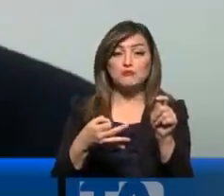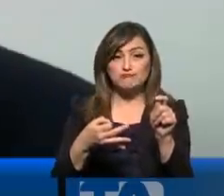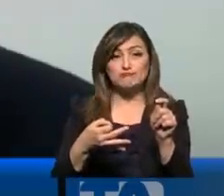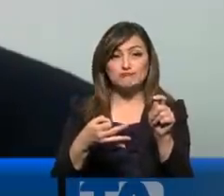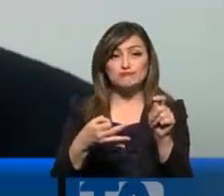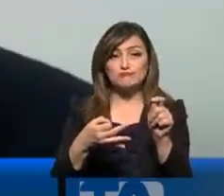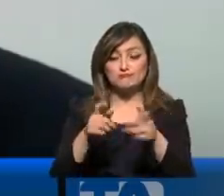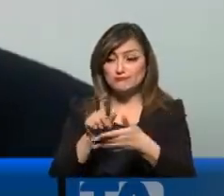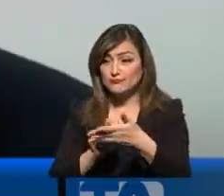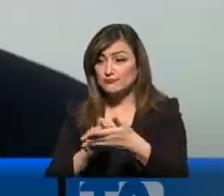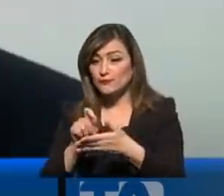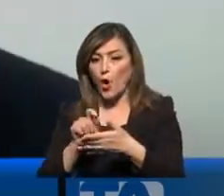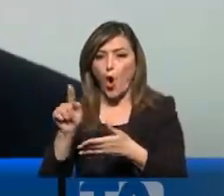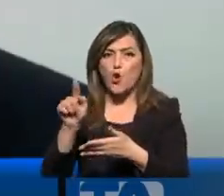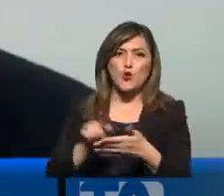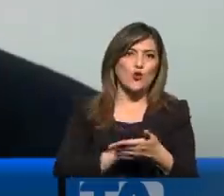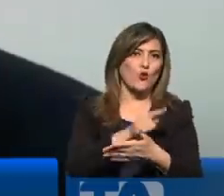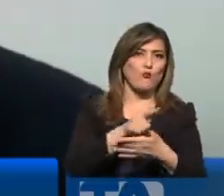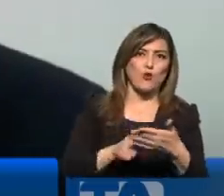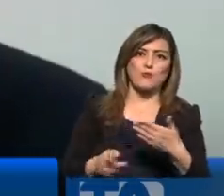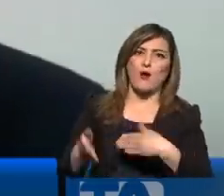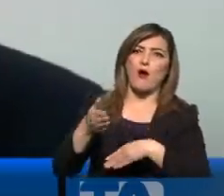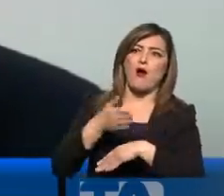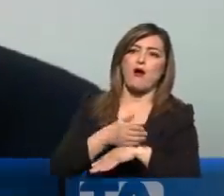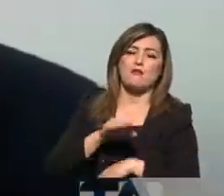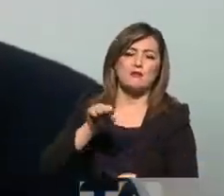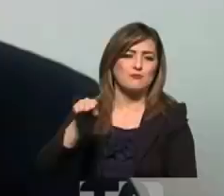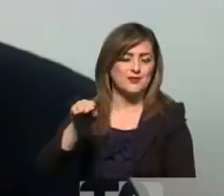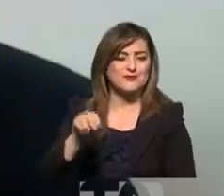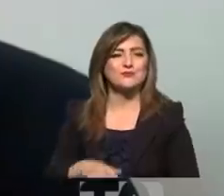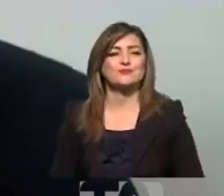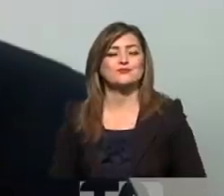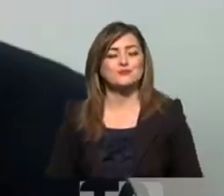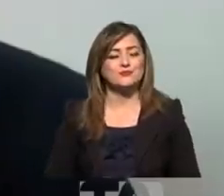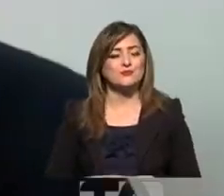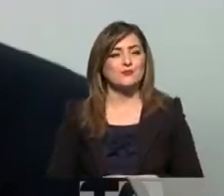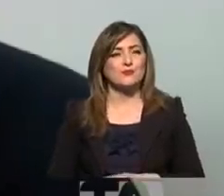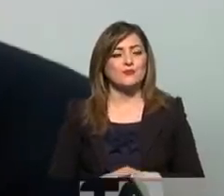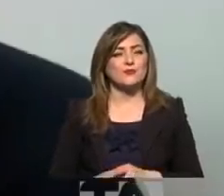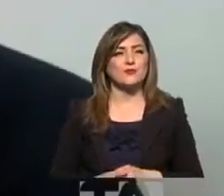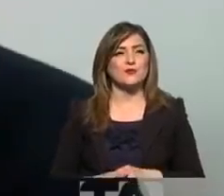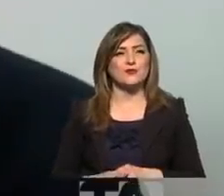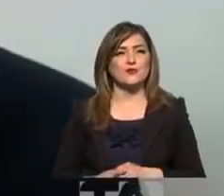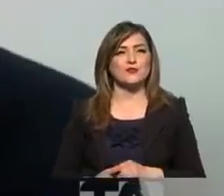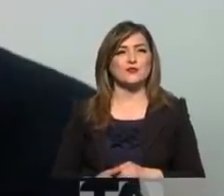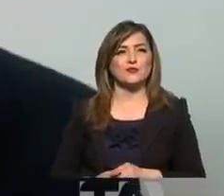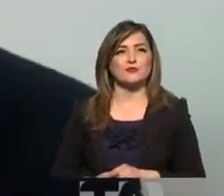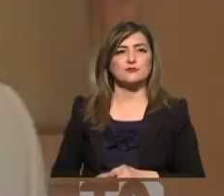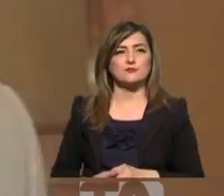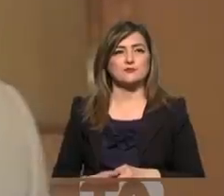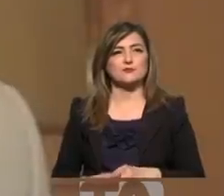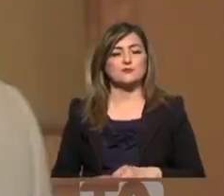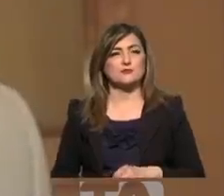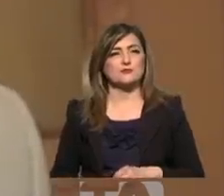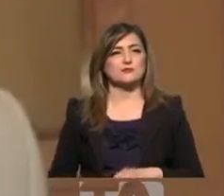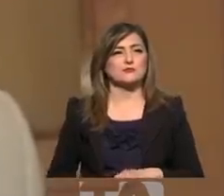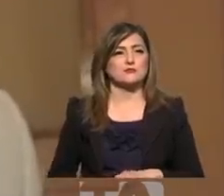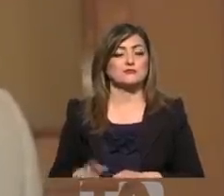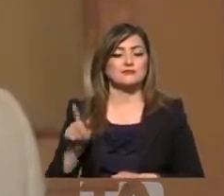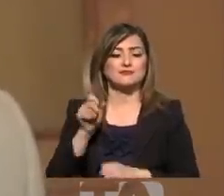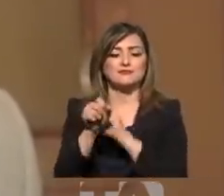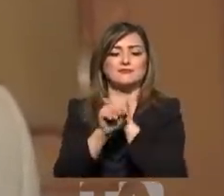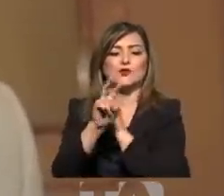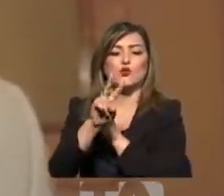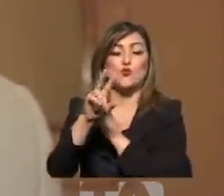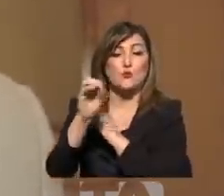declaración de impedimento para el ejercicio del cargo cuando incurrieren en alguna de las prohibiciones o inhabilidades. Madera en 2003